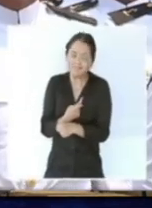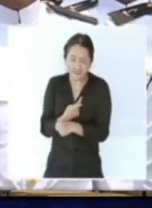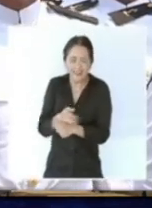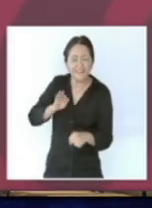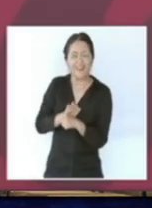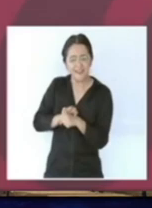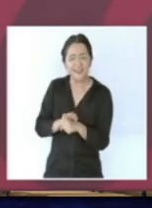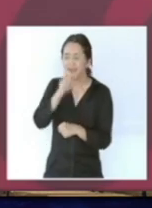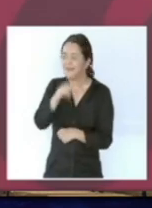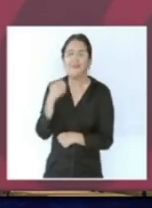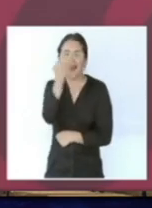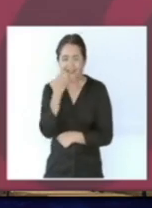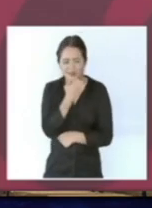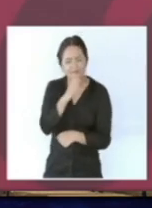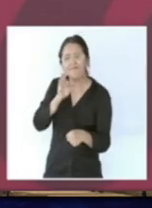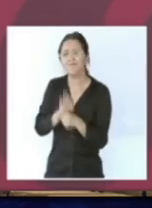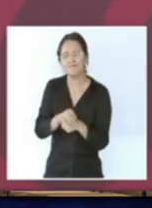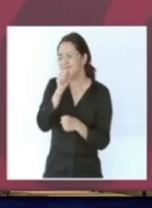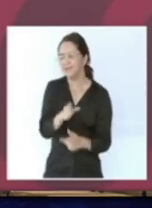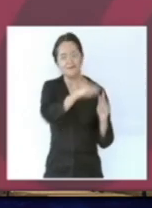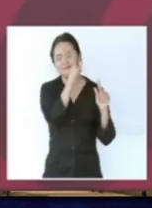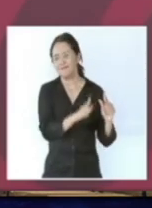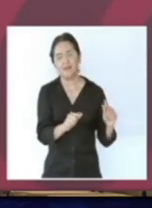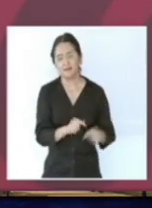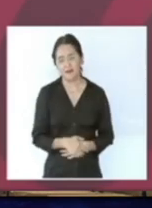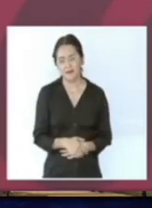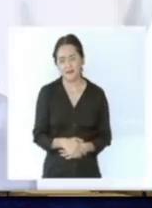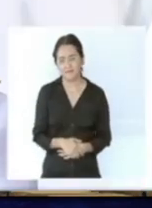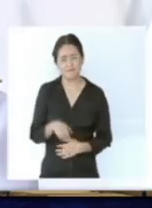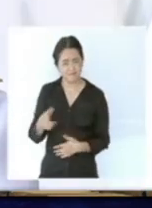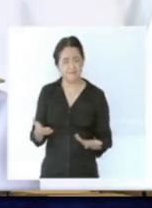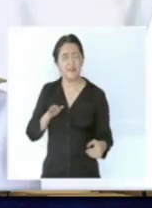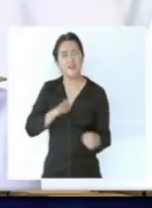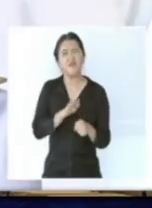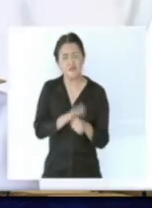que habían sido su banda y por supuesto a nuestro querido México